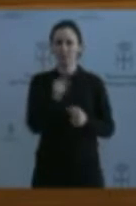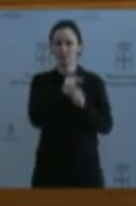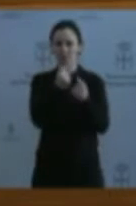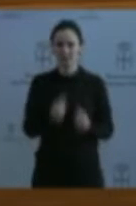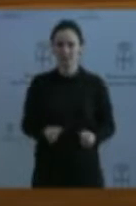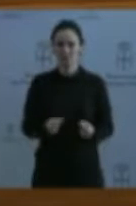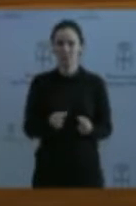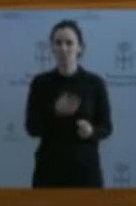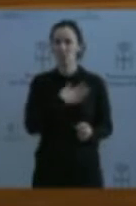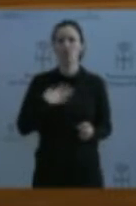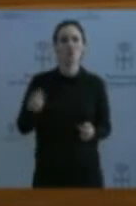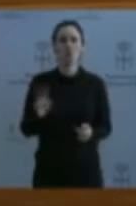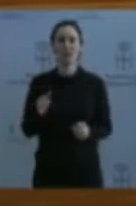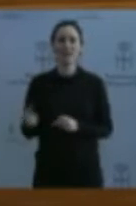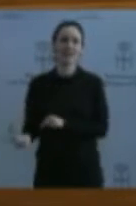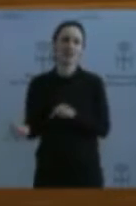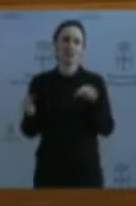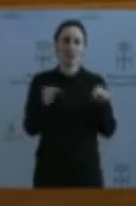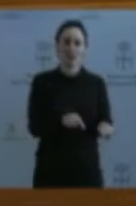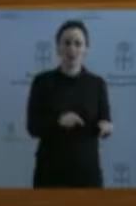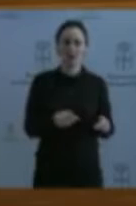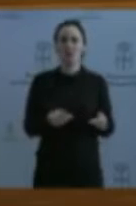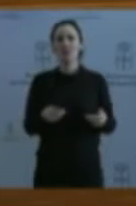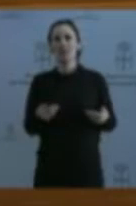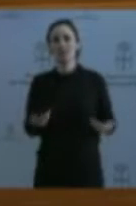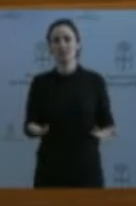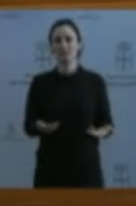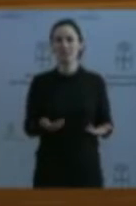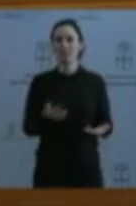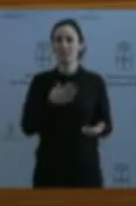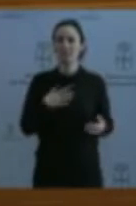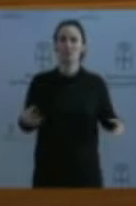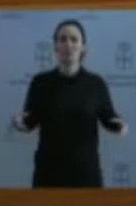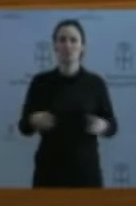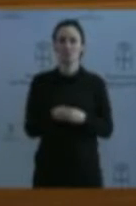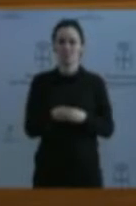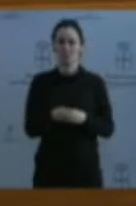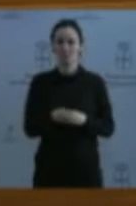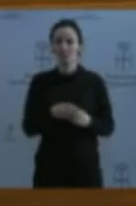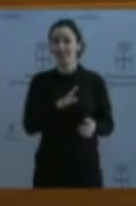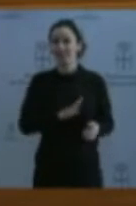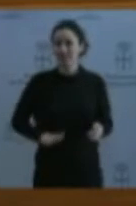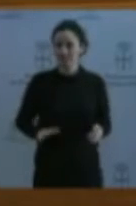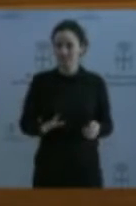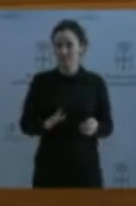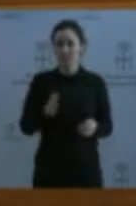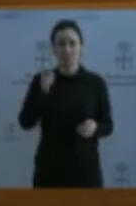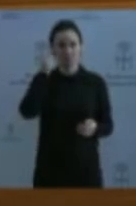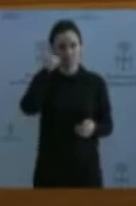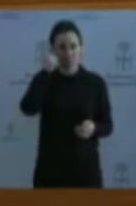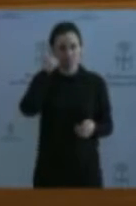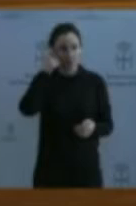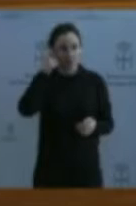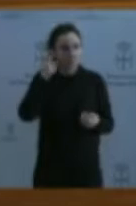Villaviciosa del IPLA ha sido nuestro grupo parlamentario por el momento, que nosotros sepamos, en el